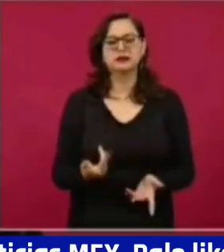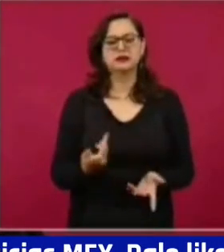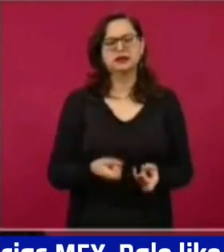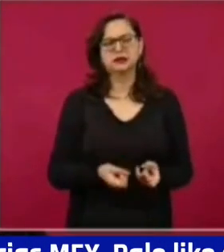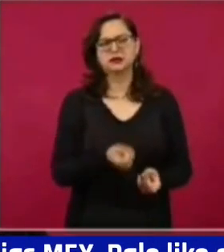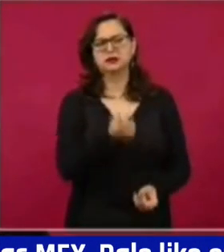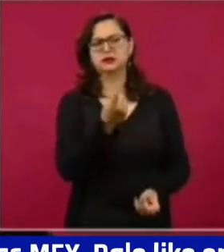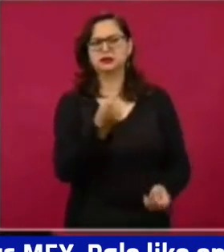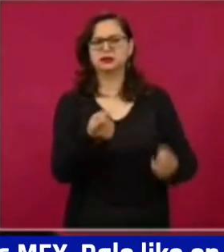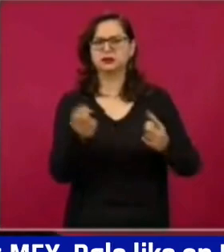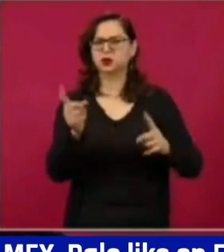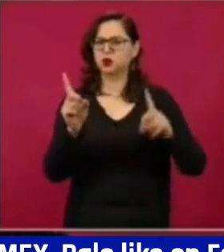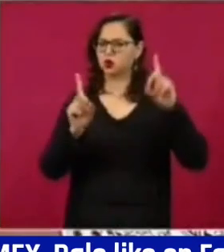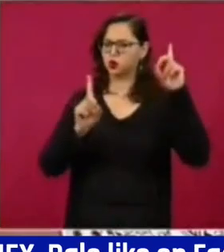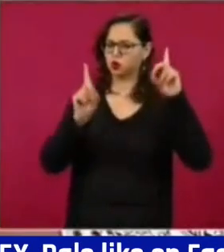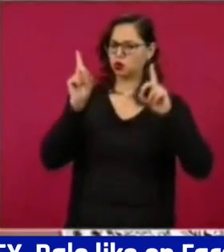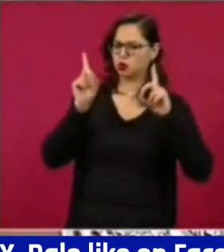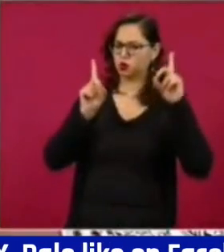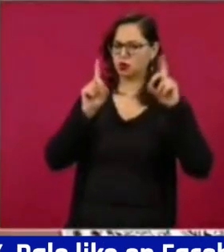inquietud.